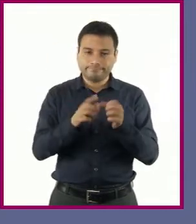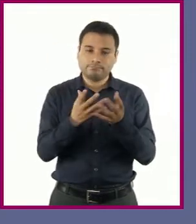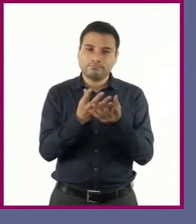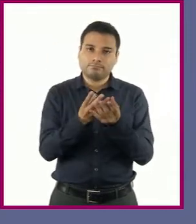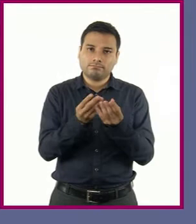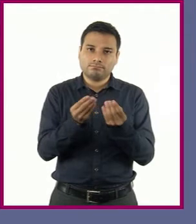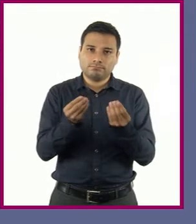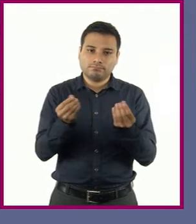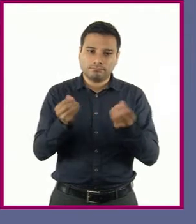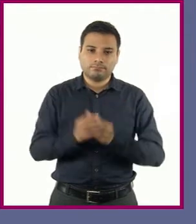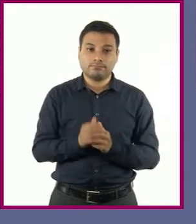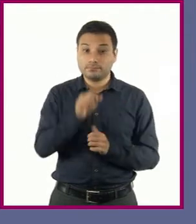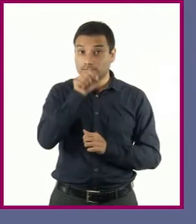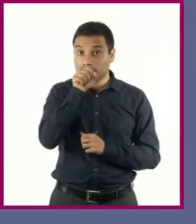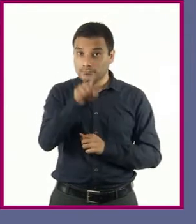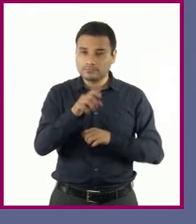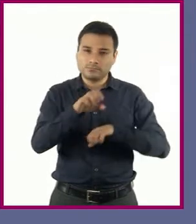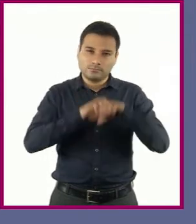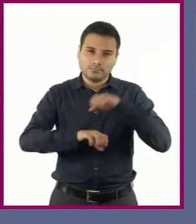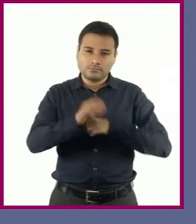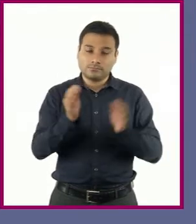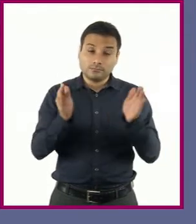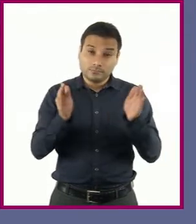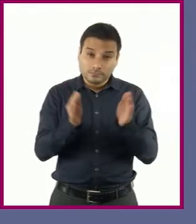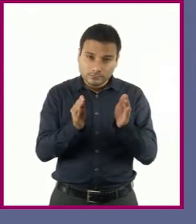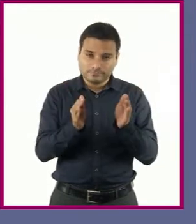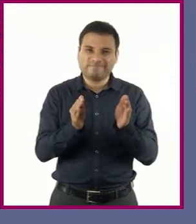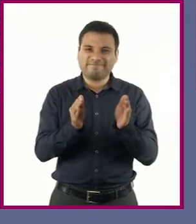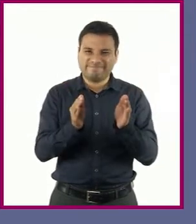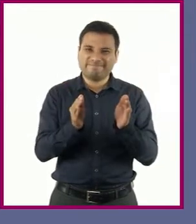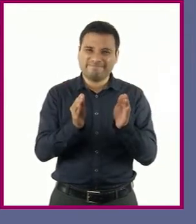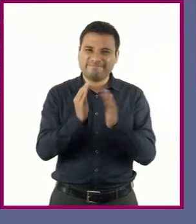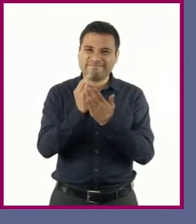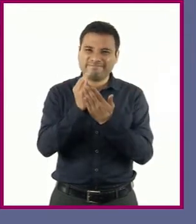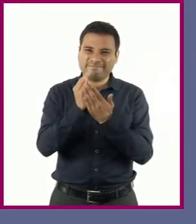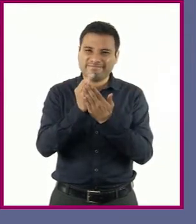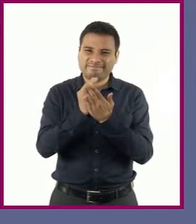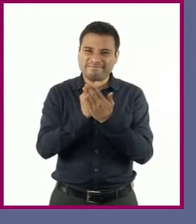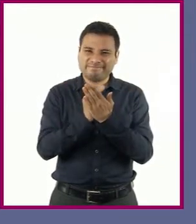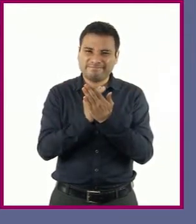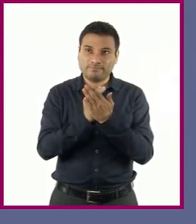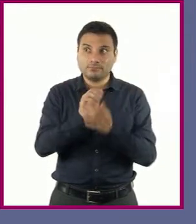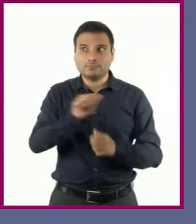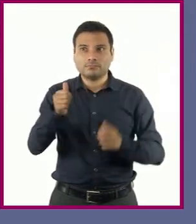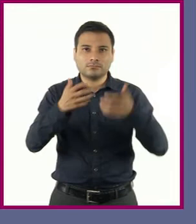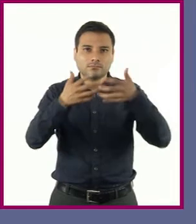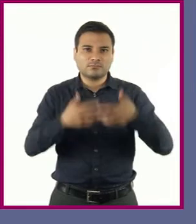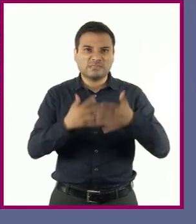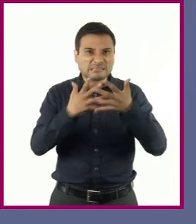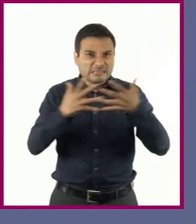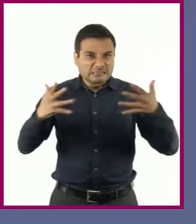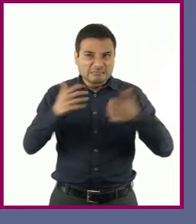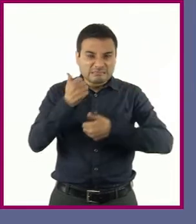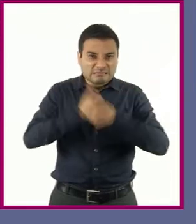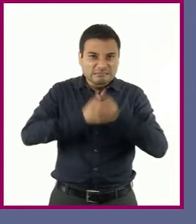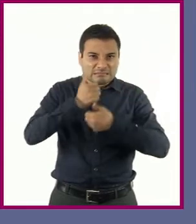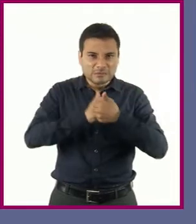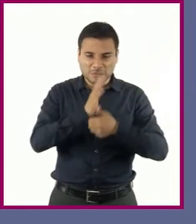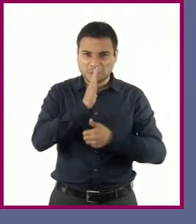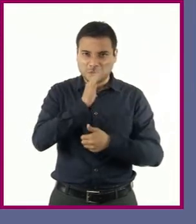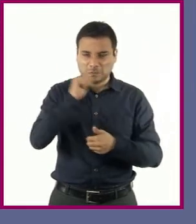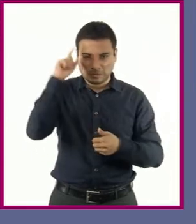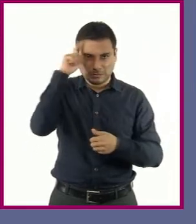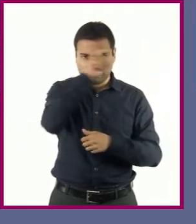impacto negativo que sufren las pequeñas empresas y comunidades al tener que competir y negociar con las grandes empresas